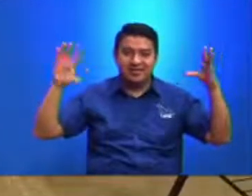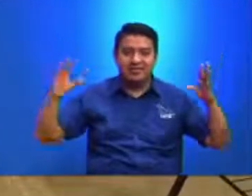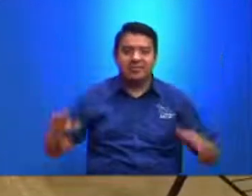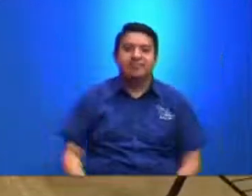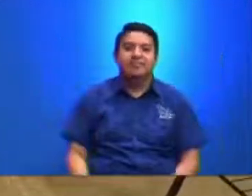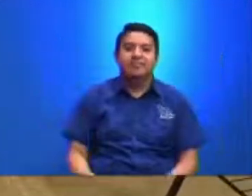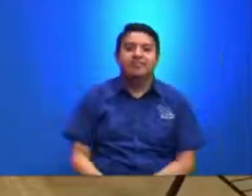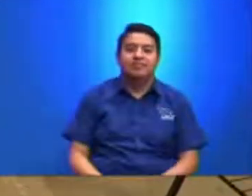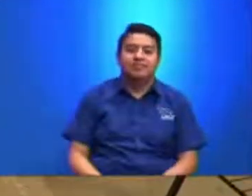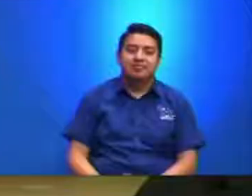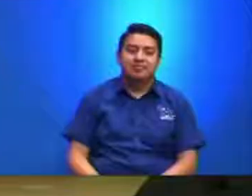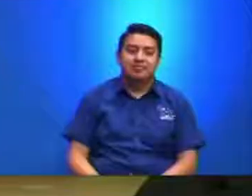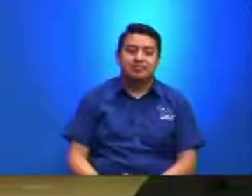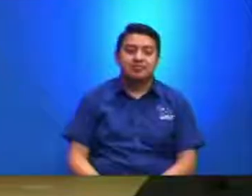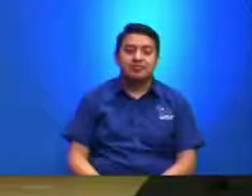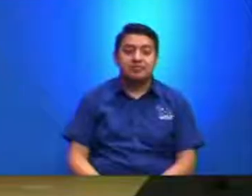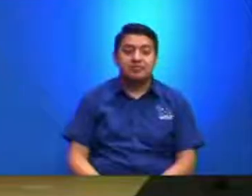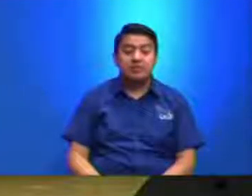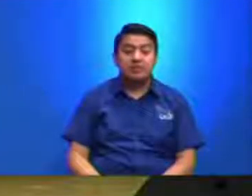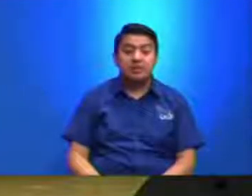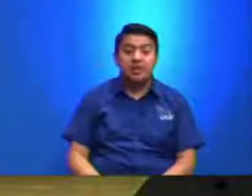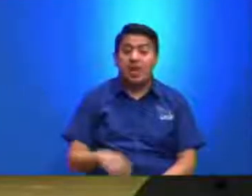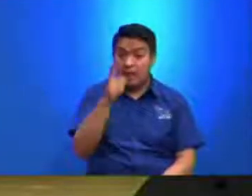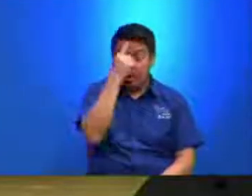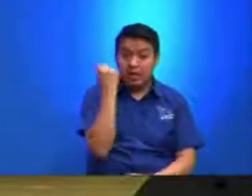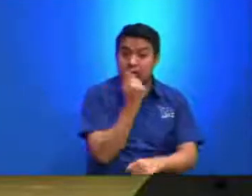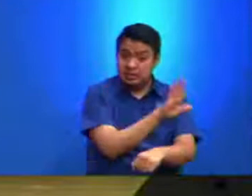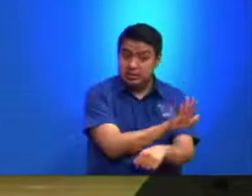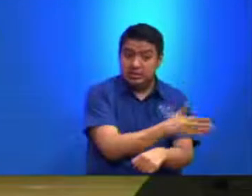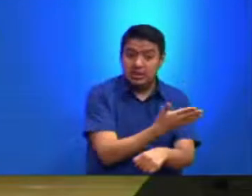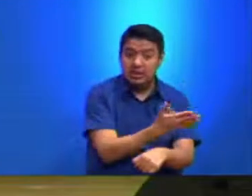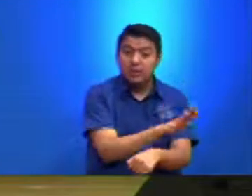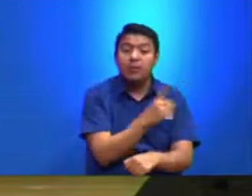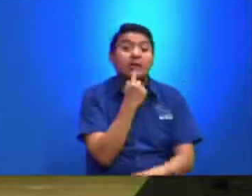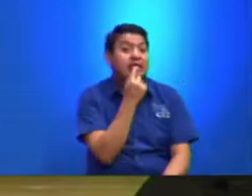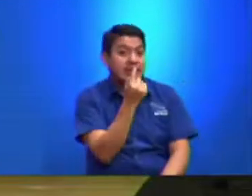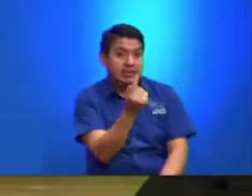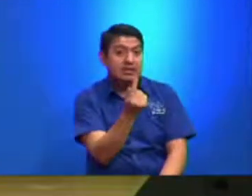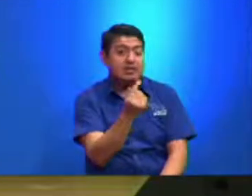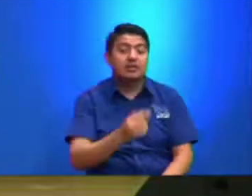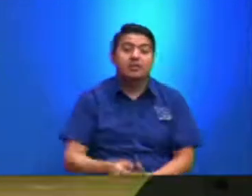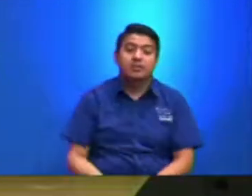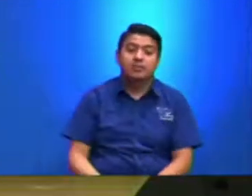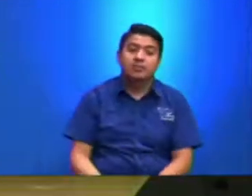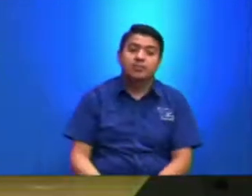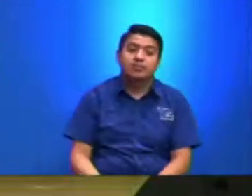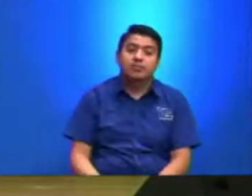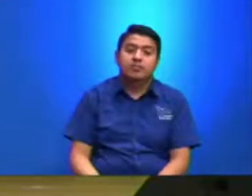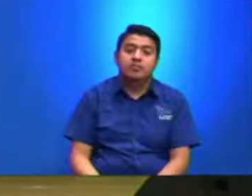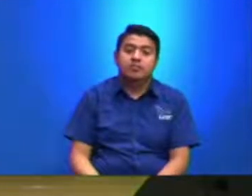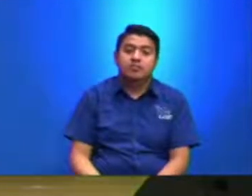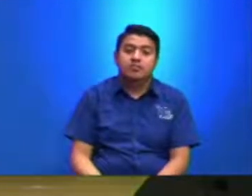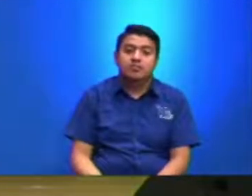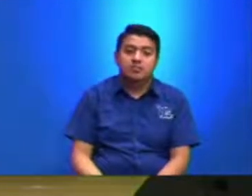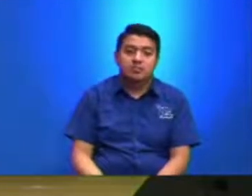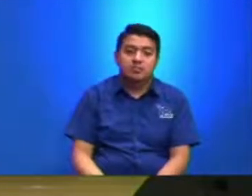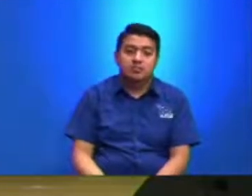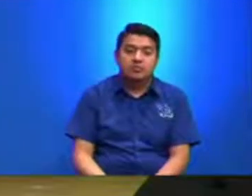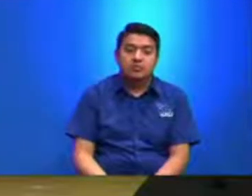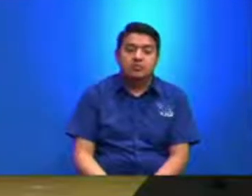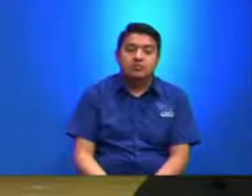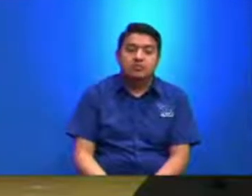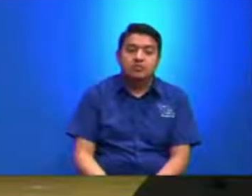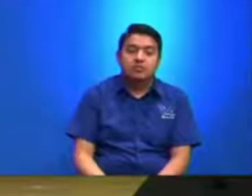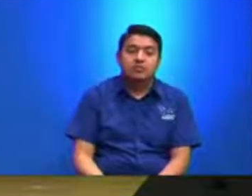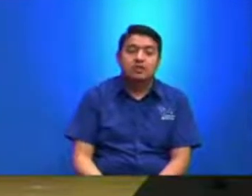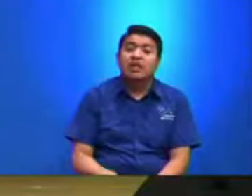Bueno, aquí tenemos el Salmo 88:9, también habla de languidecer los ojos a causa de la aflicción,